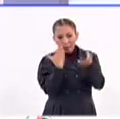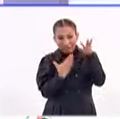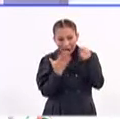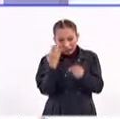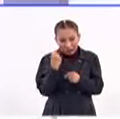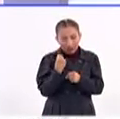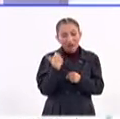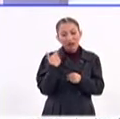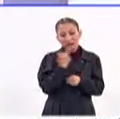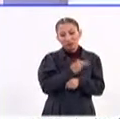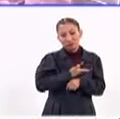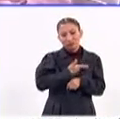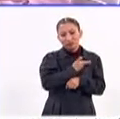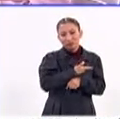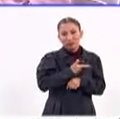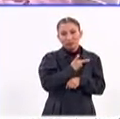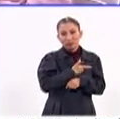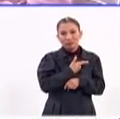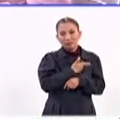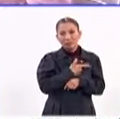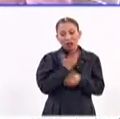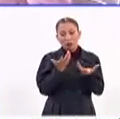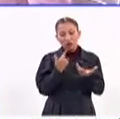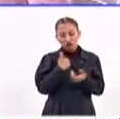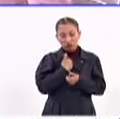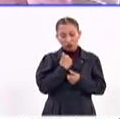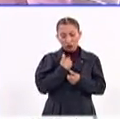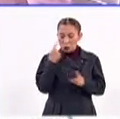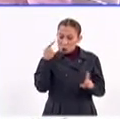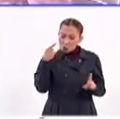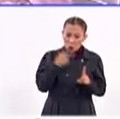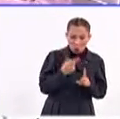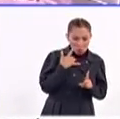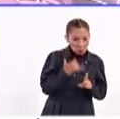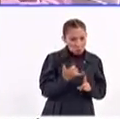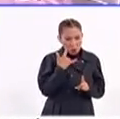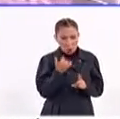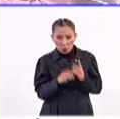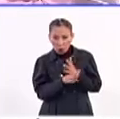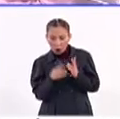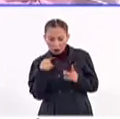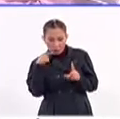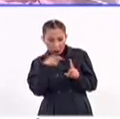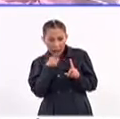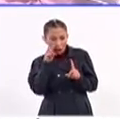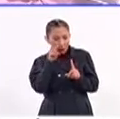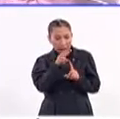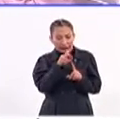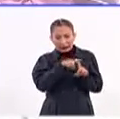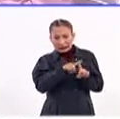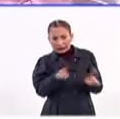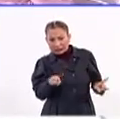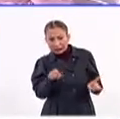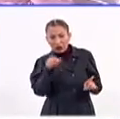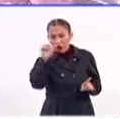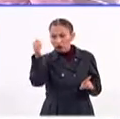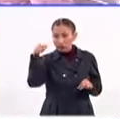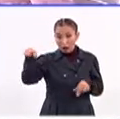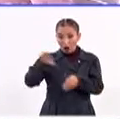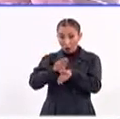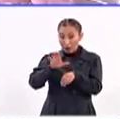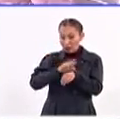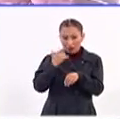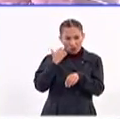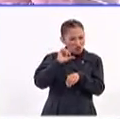aprendizaje. Y me ha gustado retarme de ver cosas totalmente distintas a las que veía en